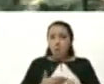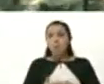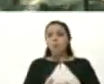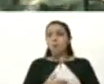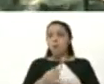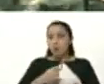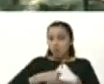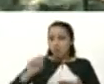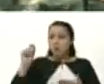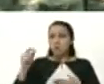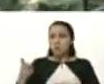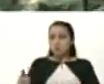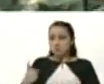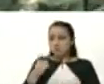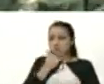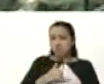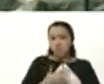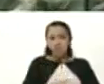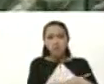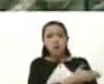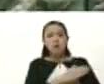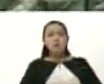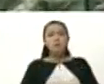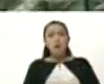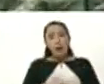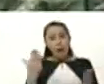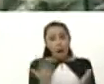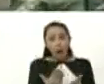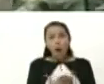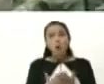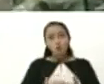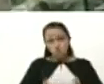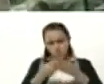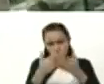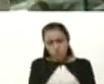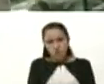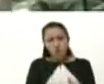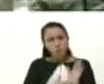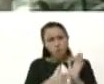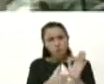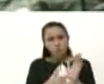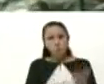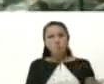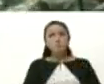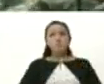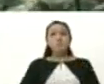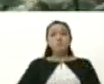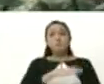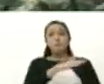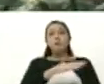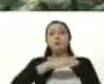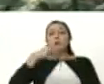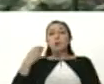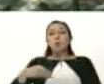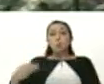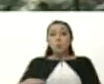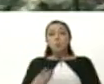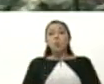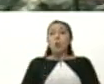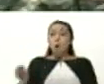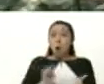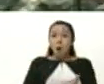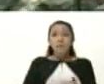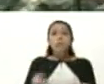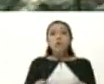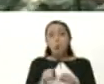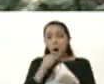querida Asia, y que a las escuelas llegue ese patrimonio, y que los muchachos retomen el caballito de